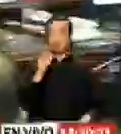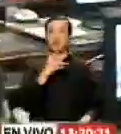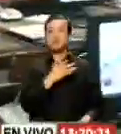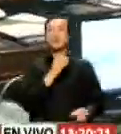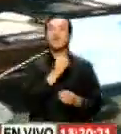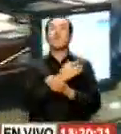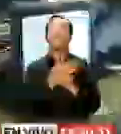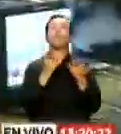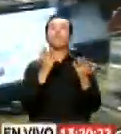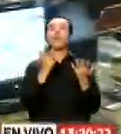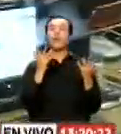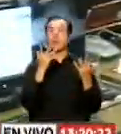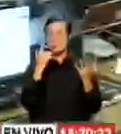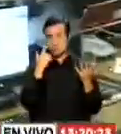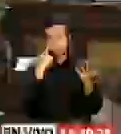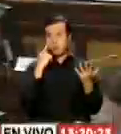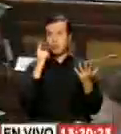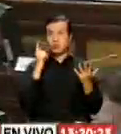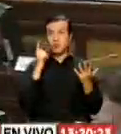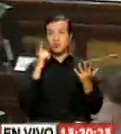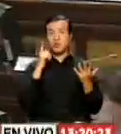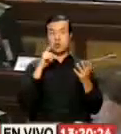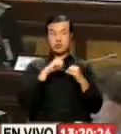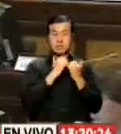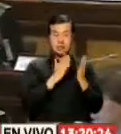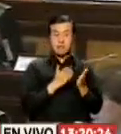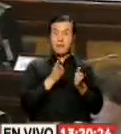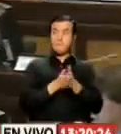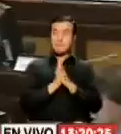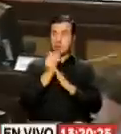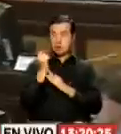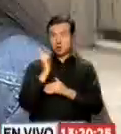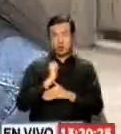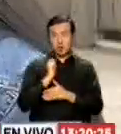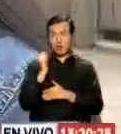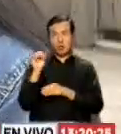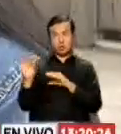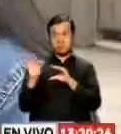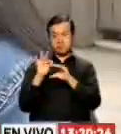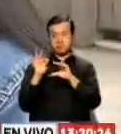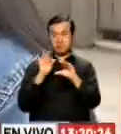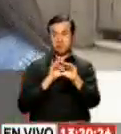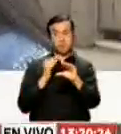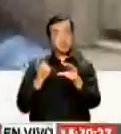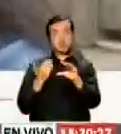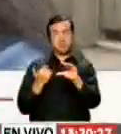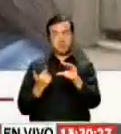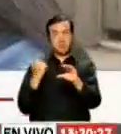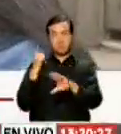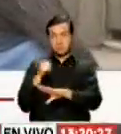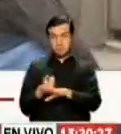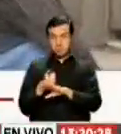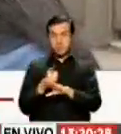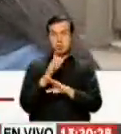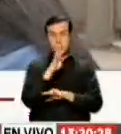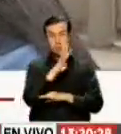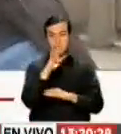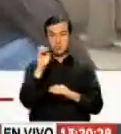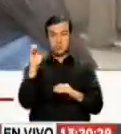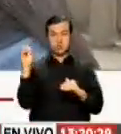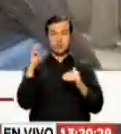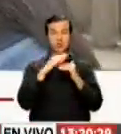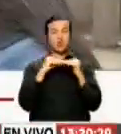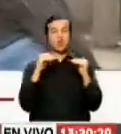conocer exigencias de presuntos pagos para organizaciones políticas. Ella endosaba esos